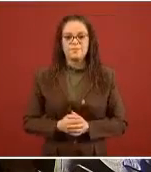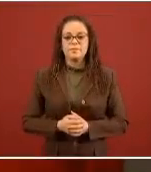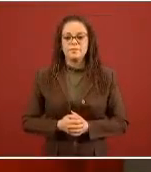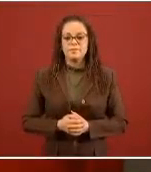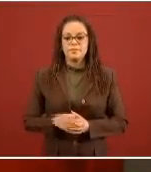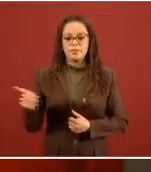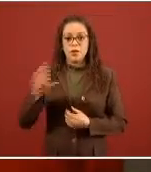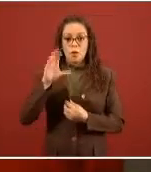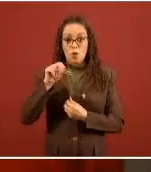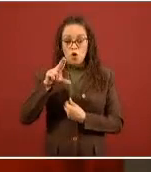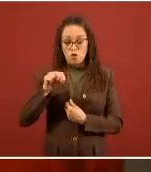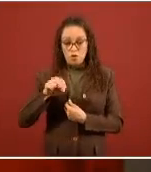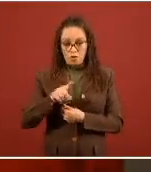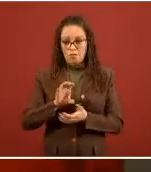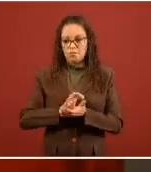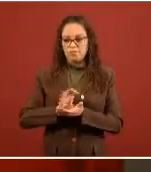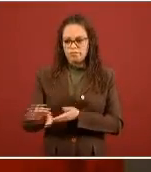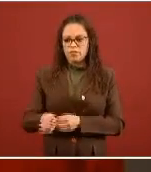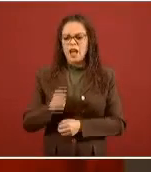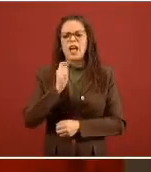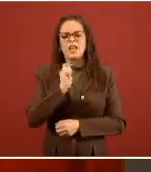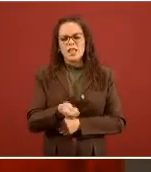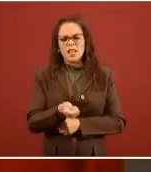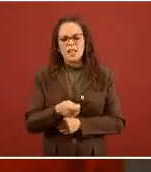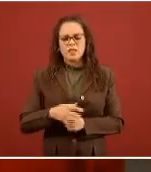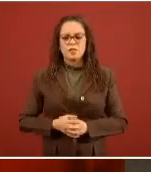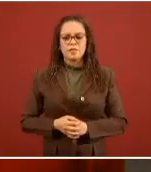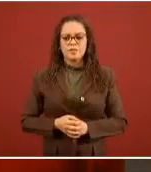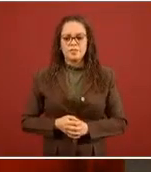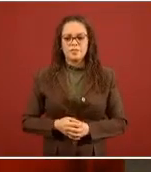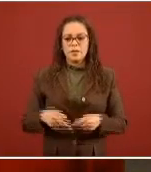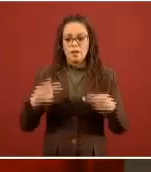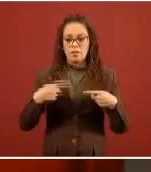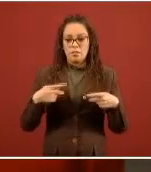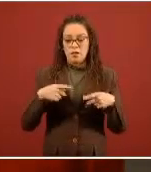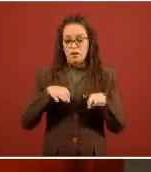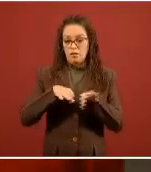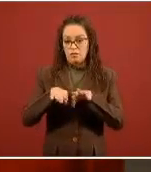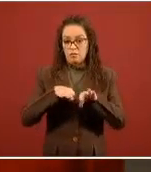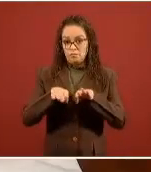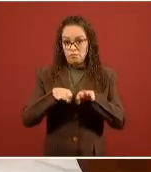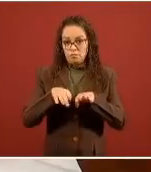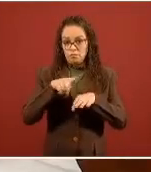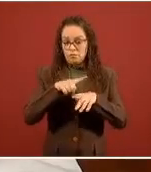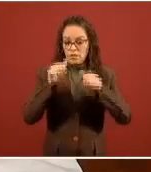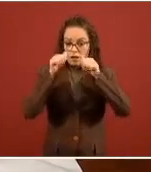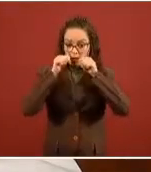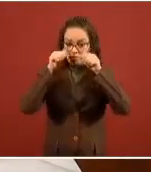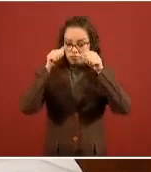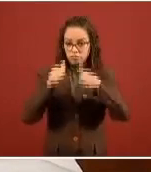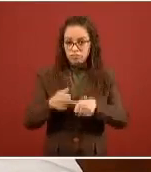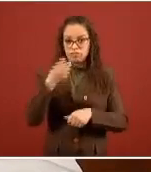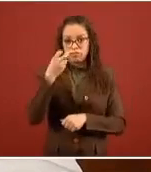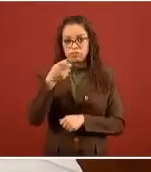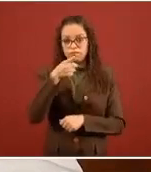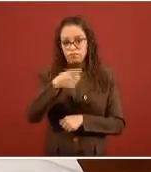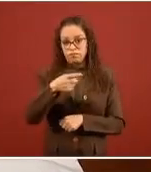bono va a ser otorgado a los trabajadores que atienden esta contingencia en